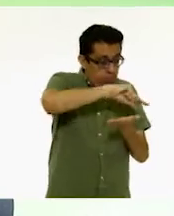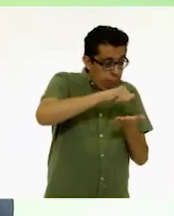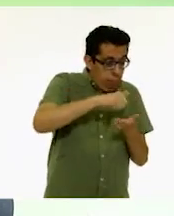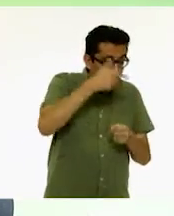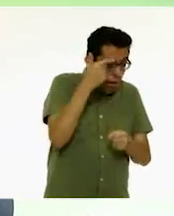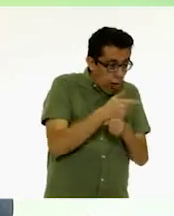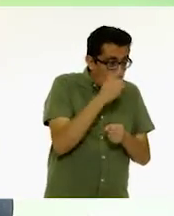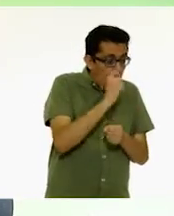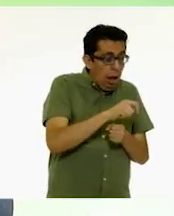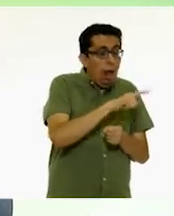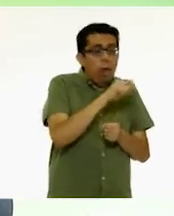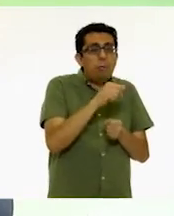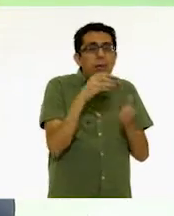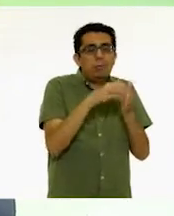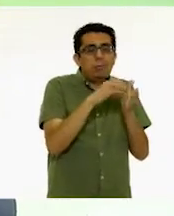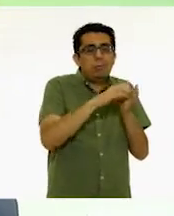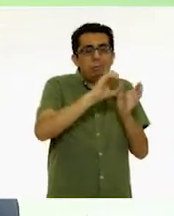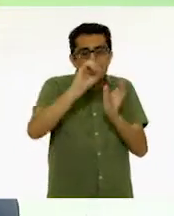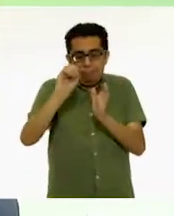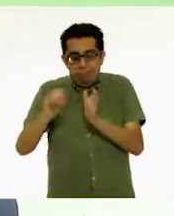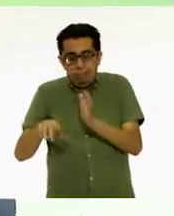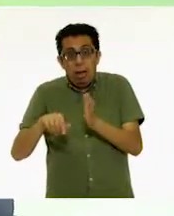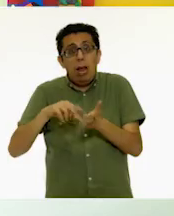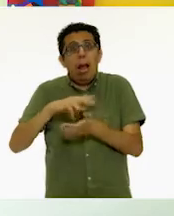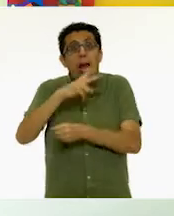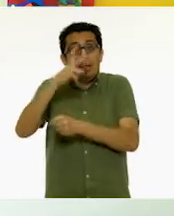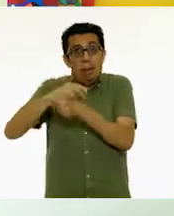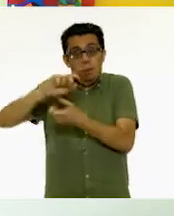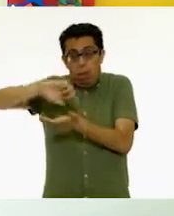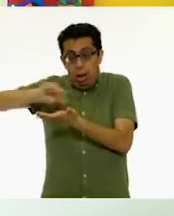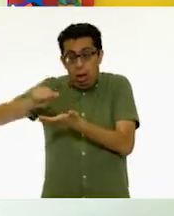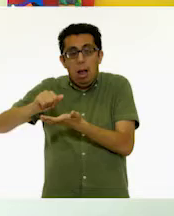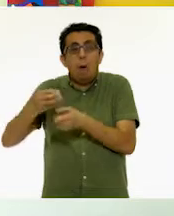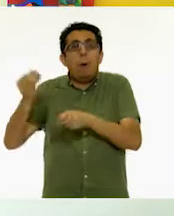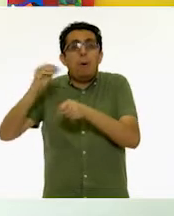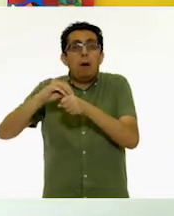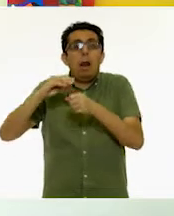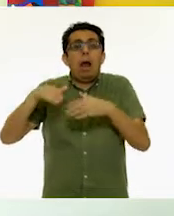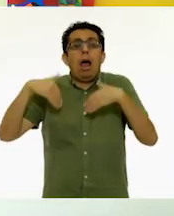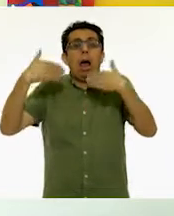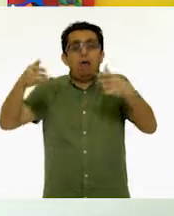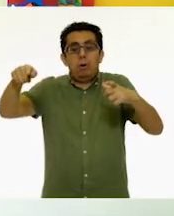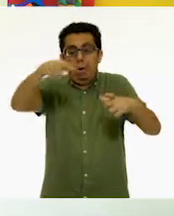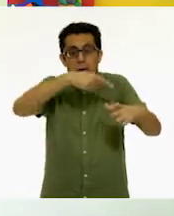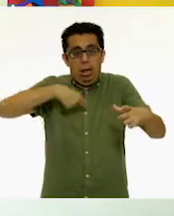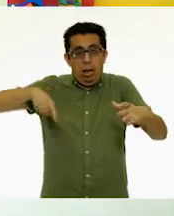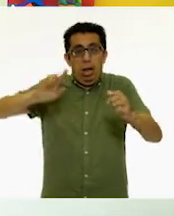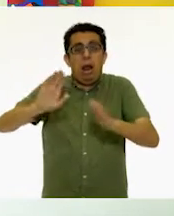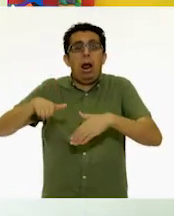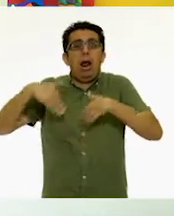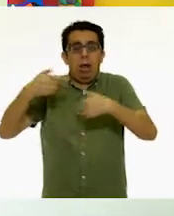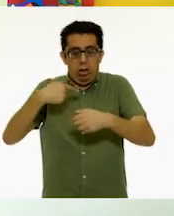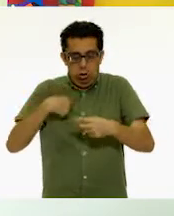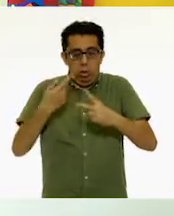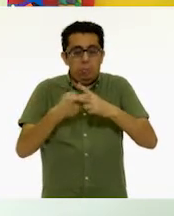en girarla los colocará fuera del aro. ¡Oh! ¿Comienzo yo? Ahí va,